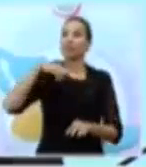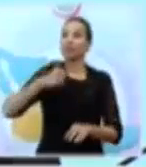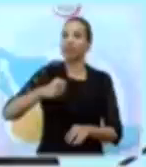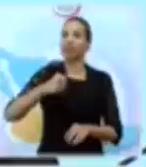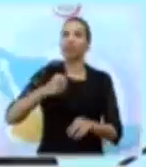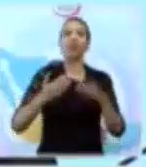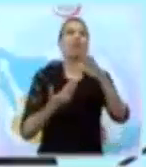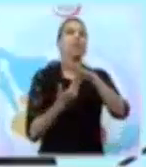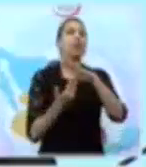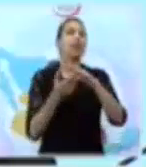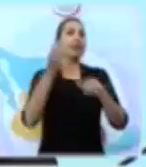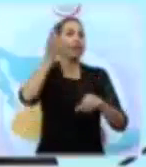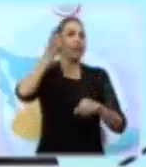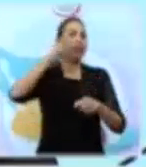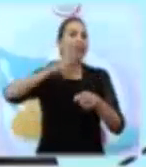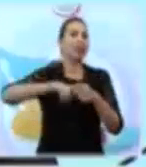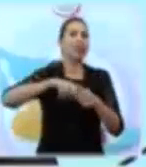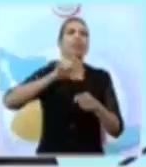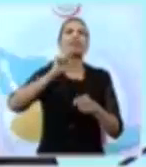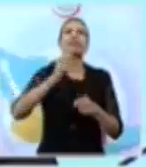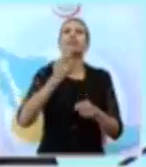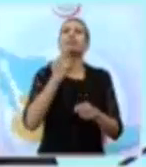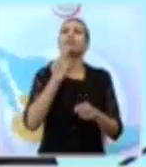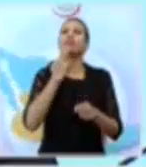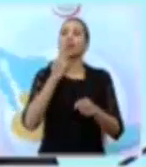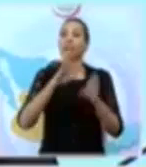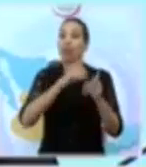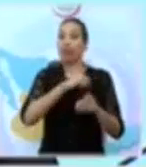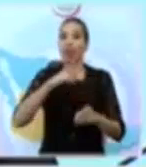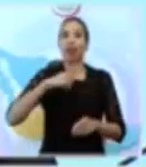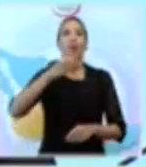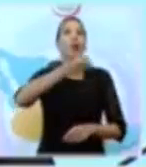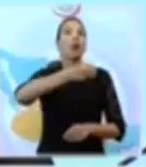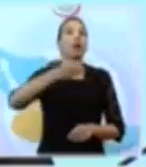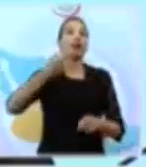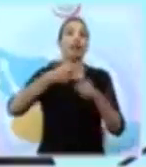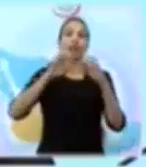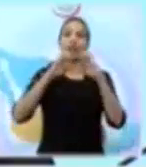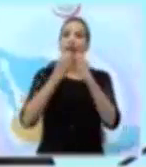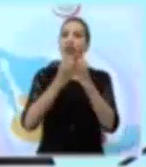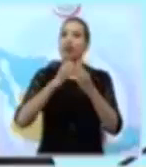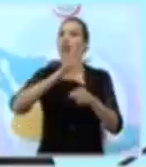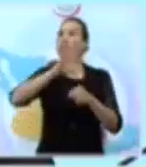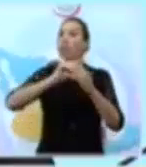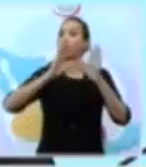La mesa directiva tiene como propósitos organizar eventos macro,